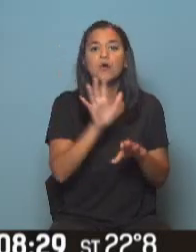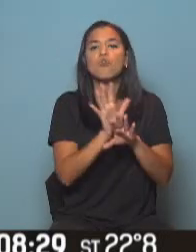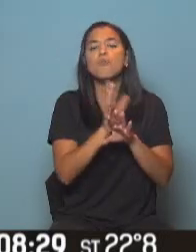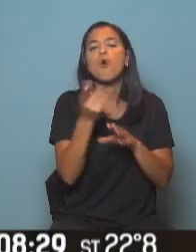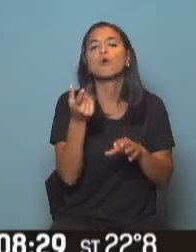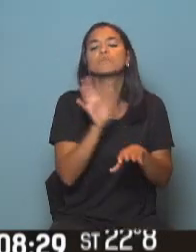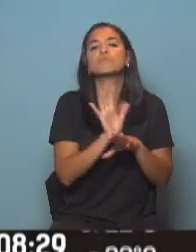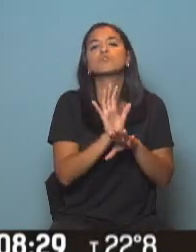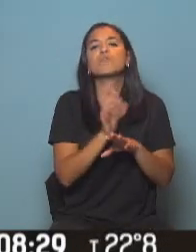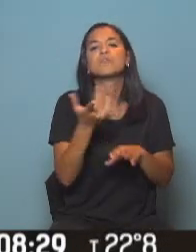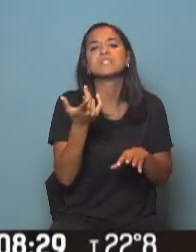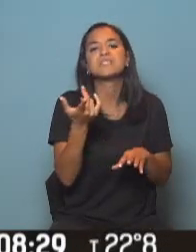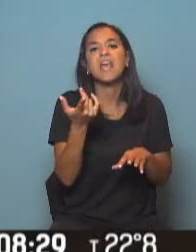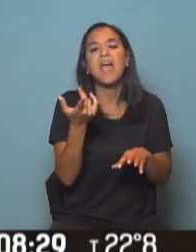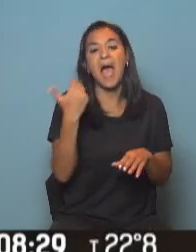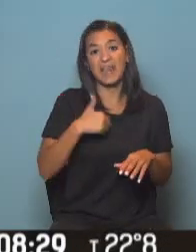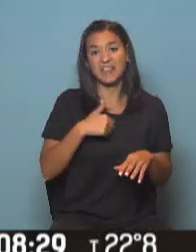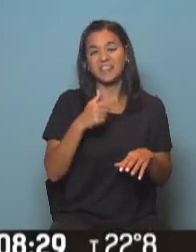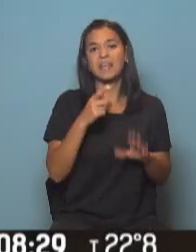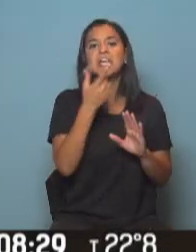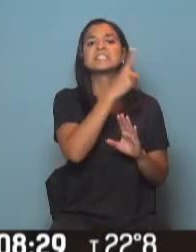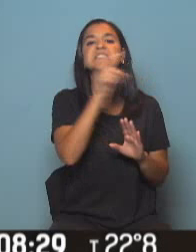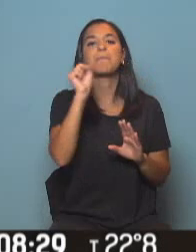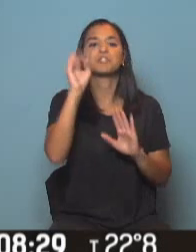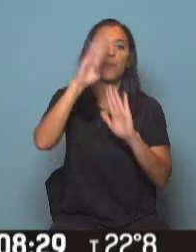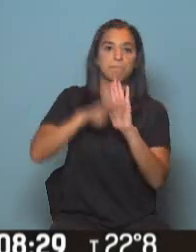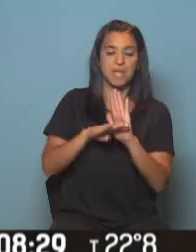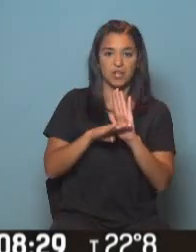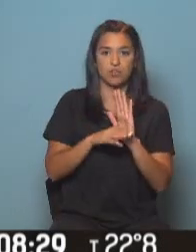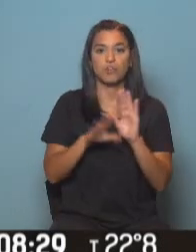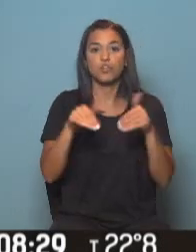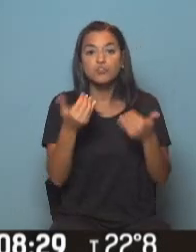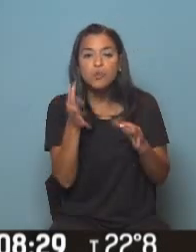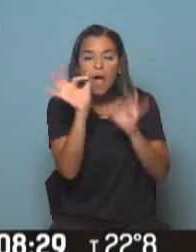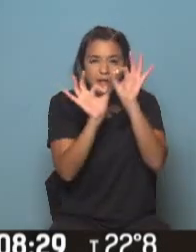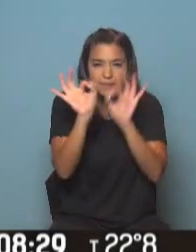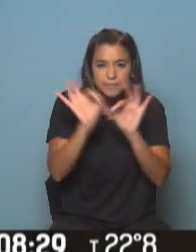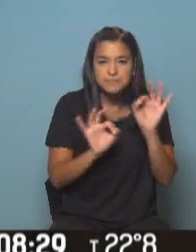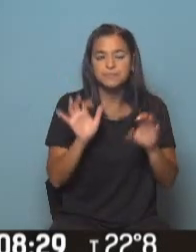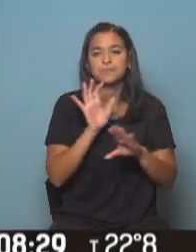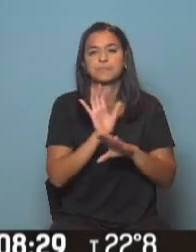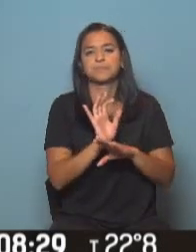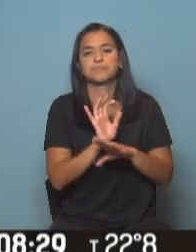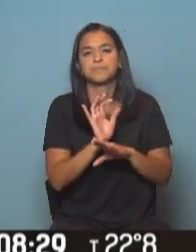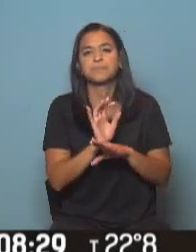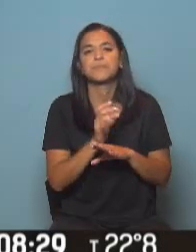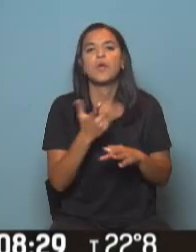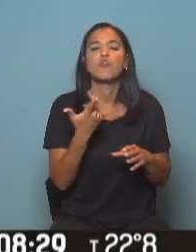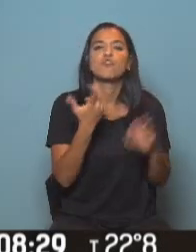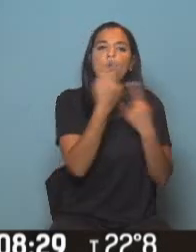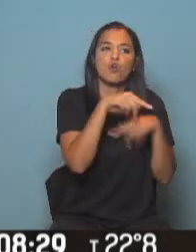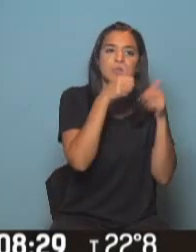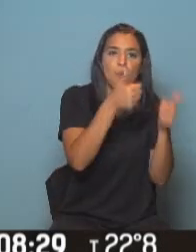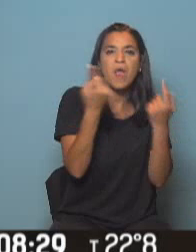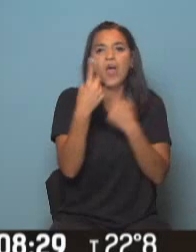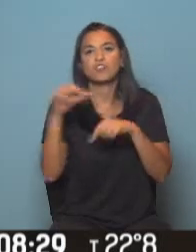menos de 100 pesos entonces lo que nosotros estamos notando como analistas que pretendemos ser neutrales y poner los pro y los contras de